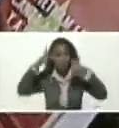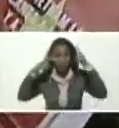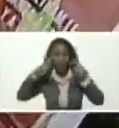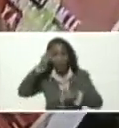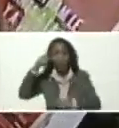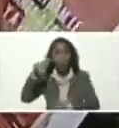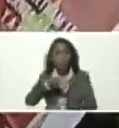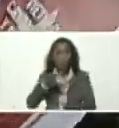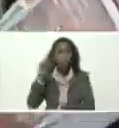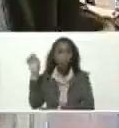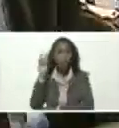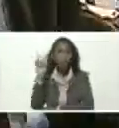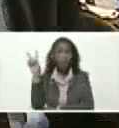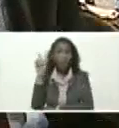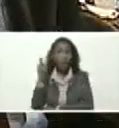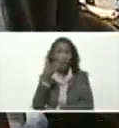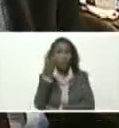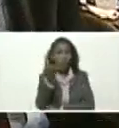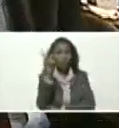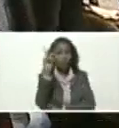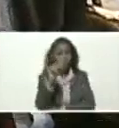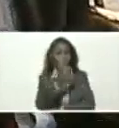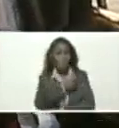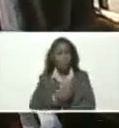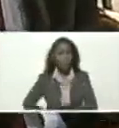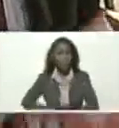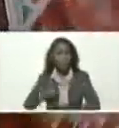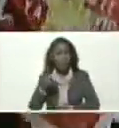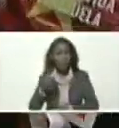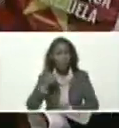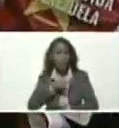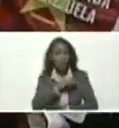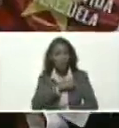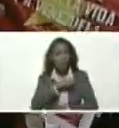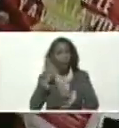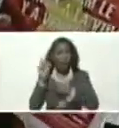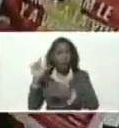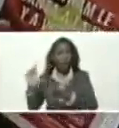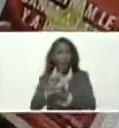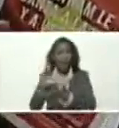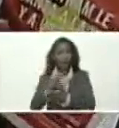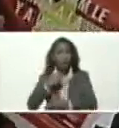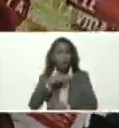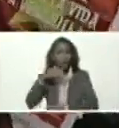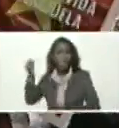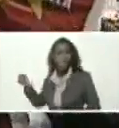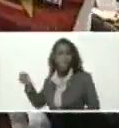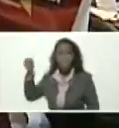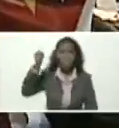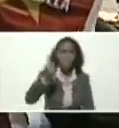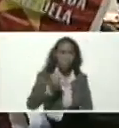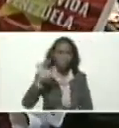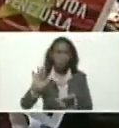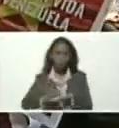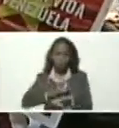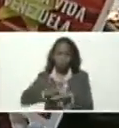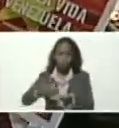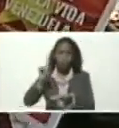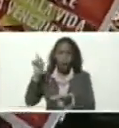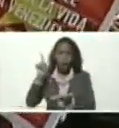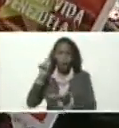pueblo venezolano y a usted también, presidente. Así que para nosotros estos libros los trajimos en digital. Estos son algunos